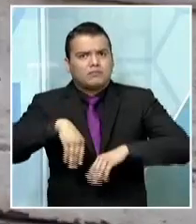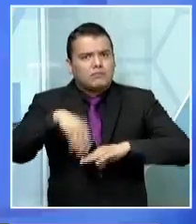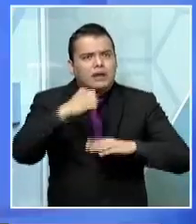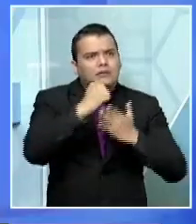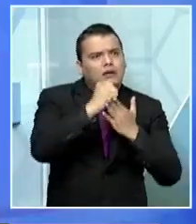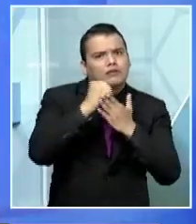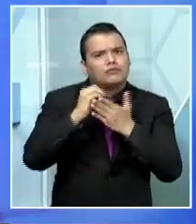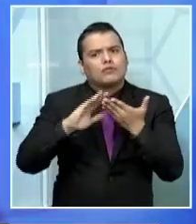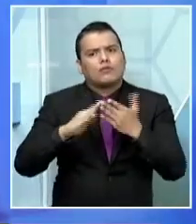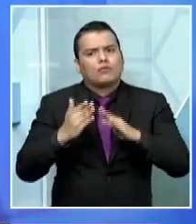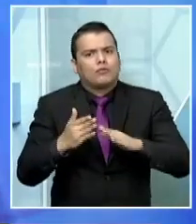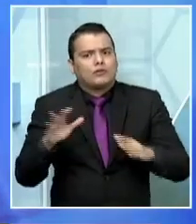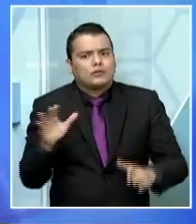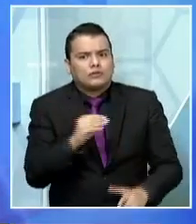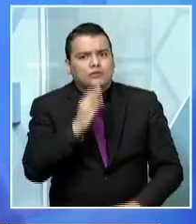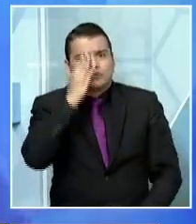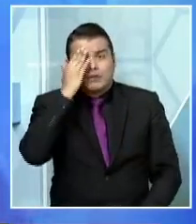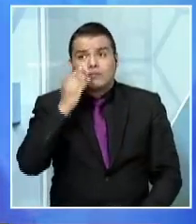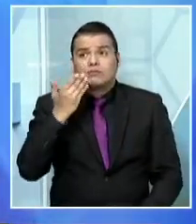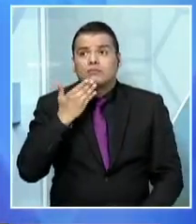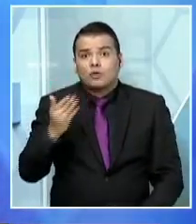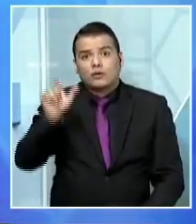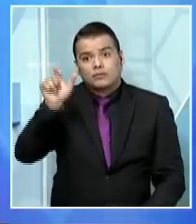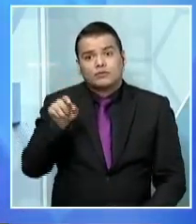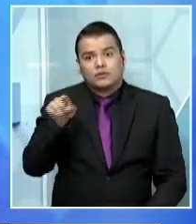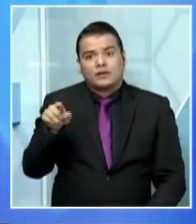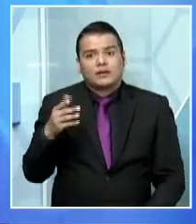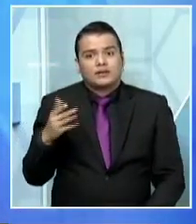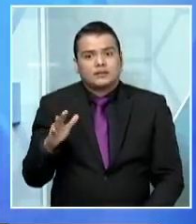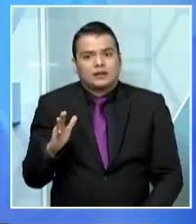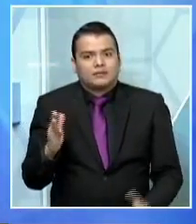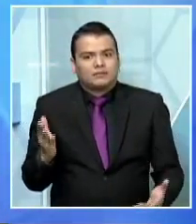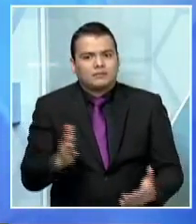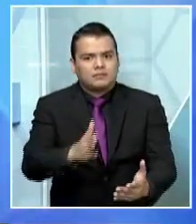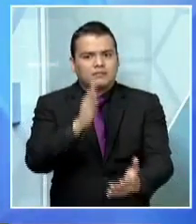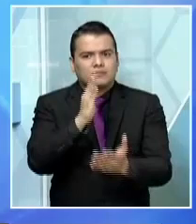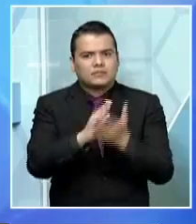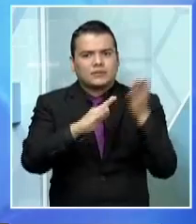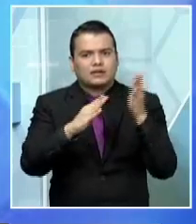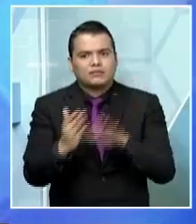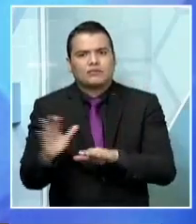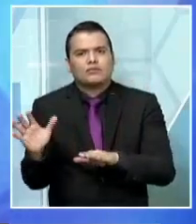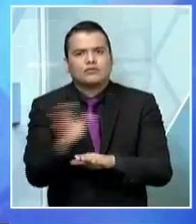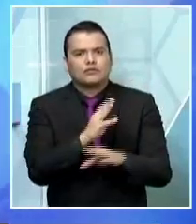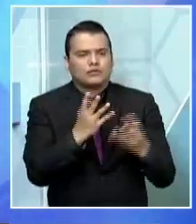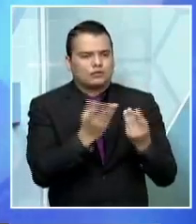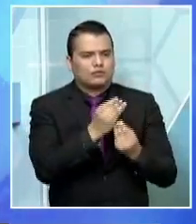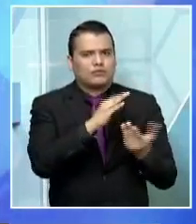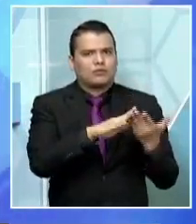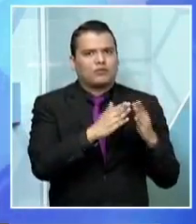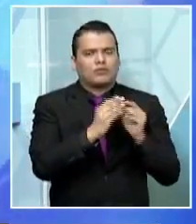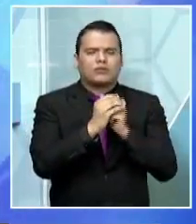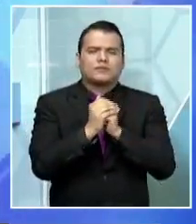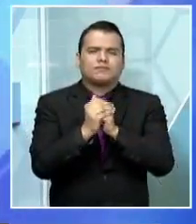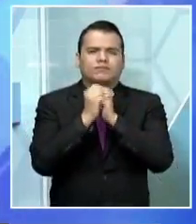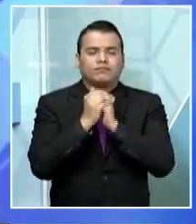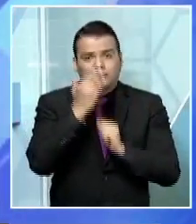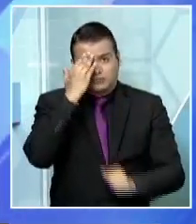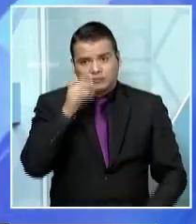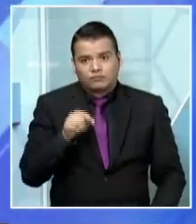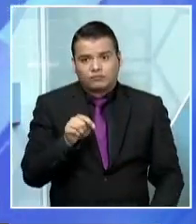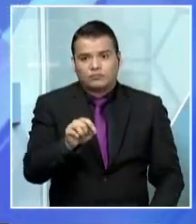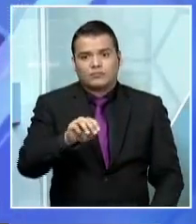su comunidad. Los habitantes de este sector reprochan esta acción violenta. Hoy iniciaron una cadena de oración y el próximo miércoles realizarán